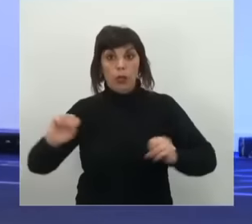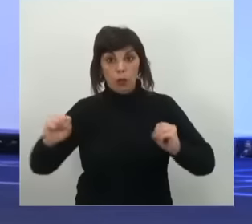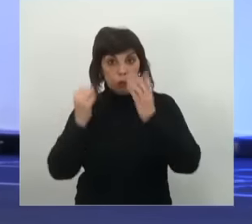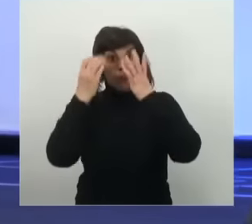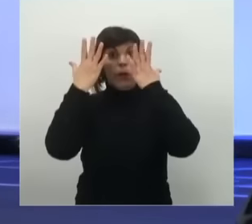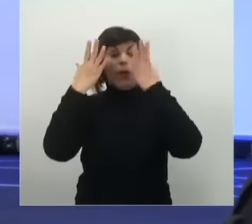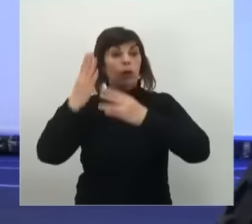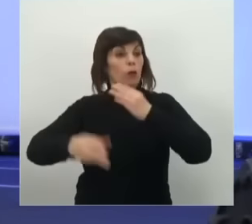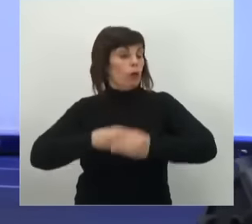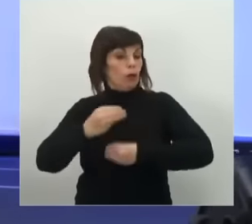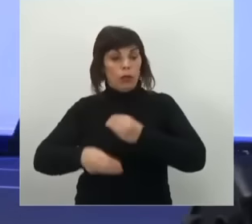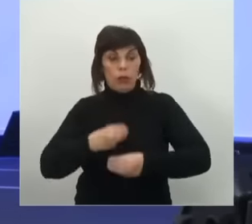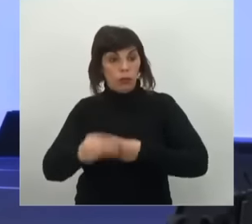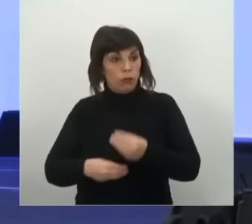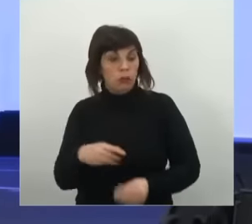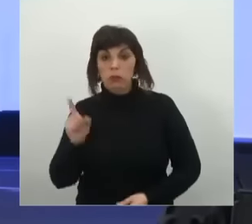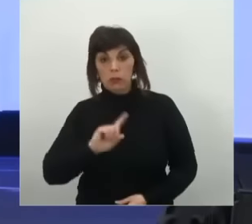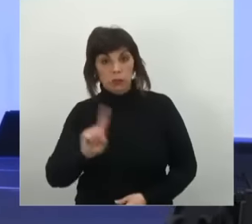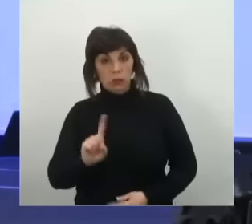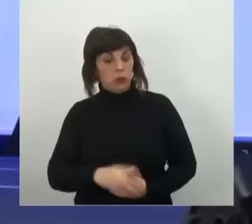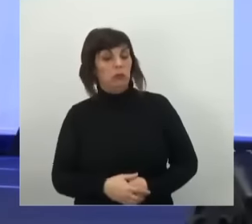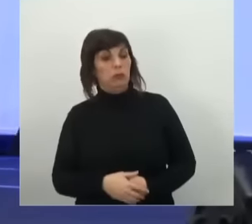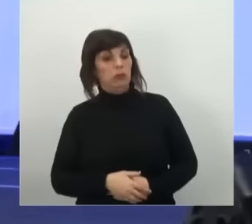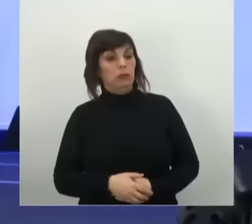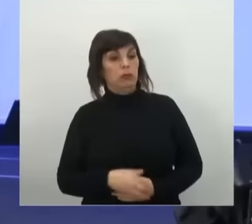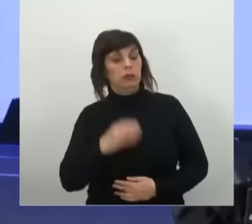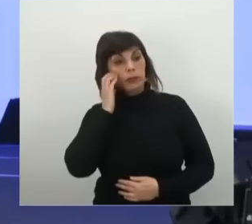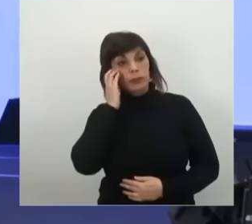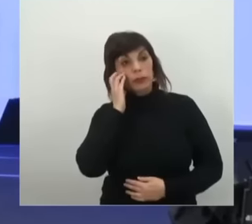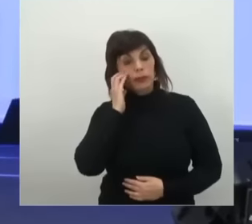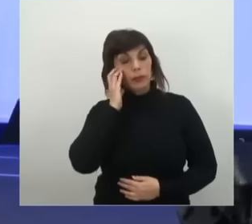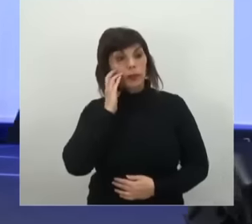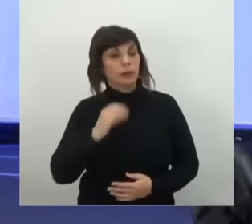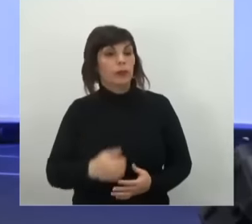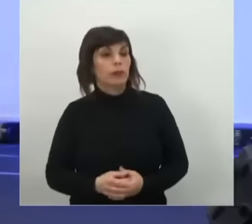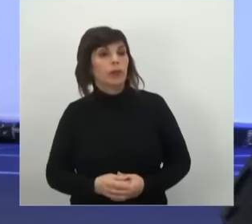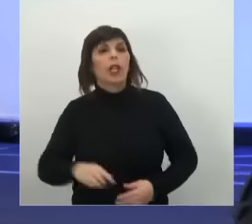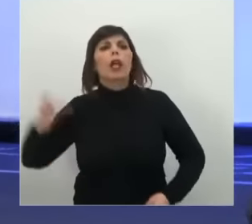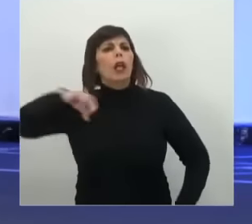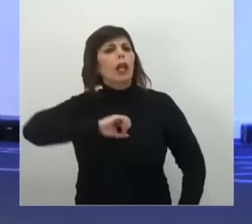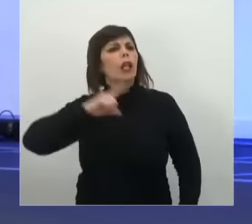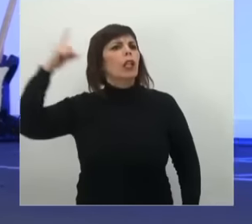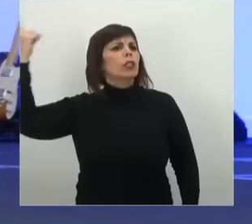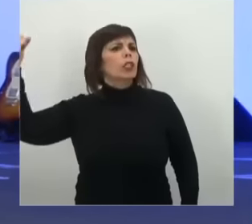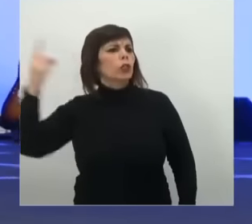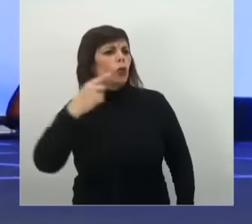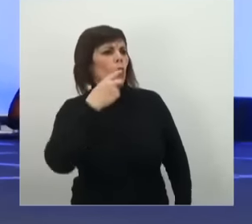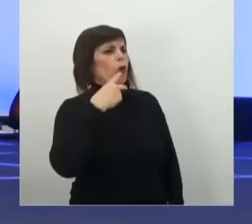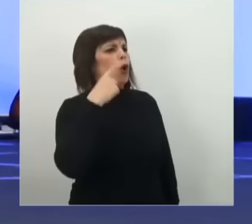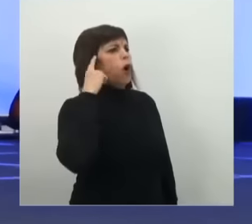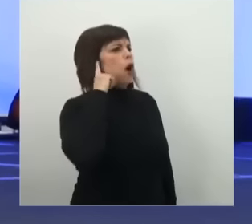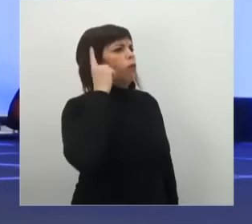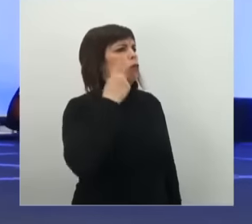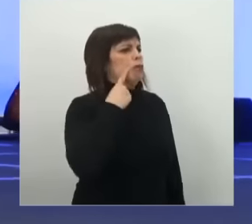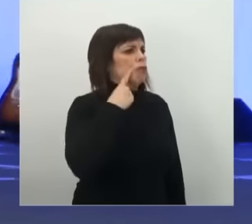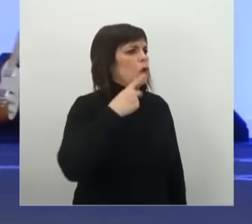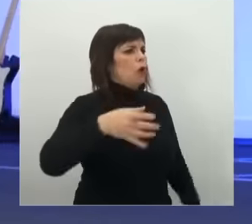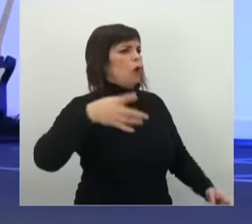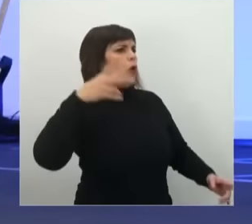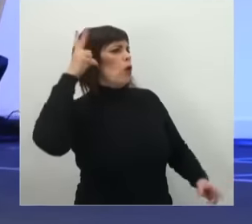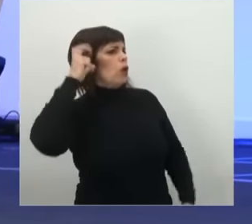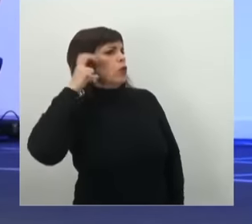hace milagro es un creador de Milagros él puede dar vista a un ciego puede levantar un paralítico puede darle oído a un sordo lo puede hacer